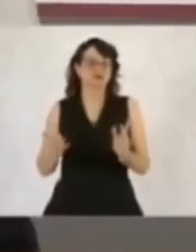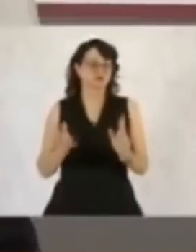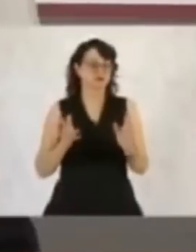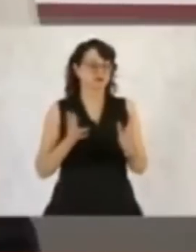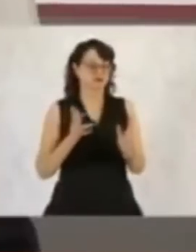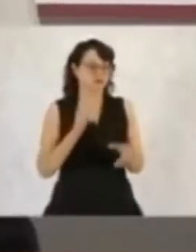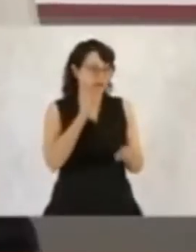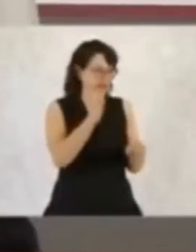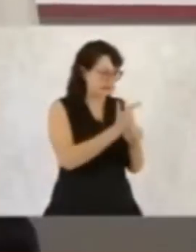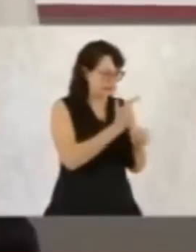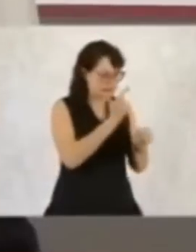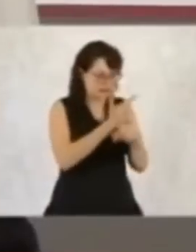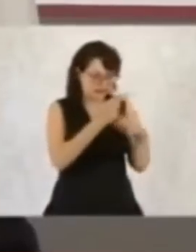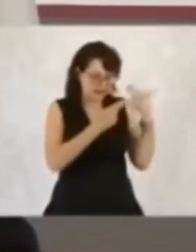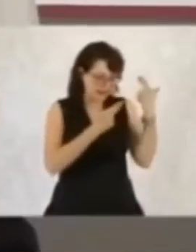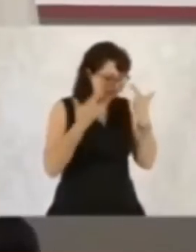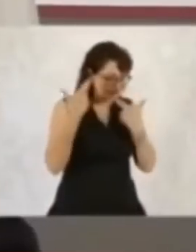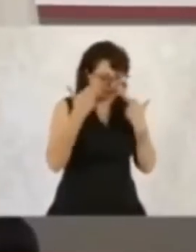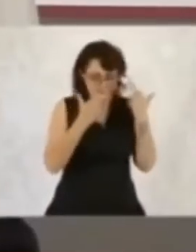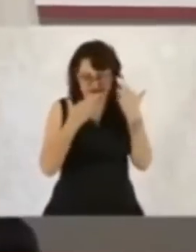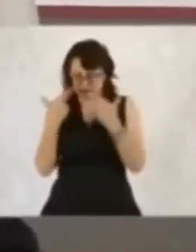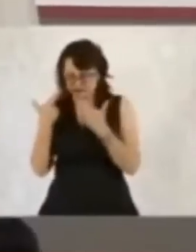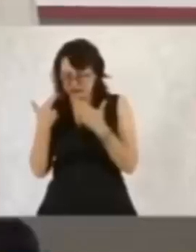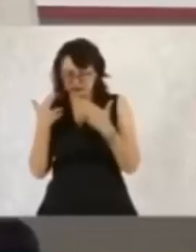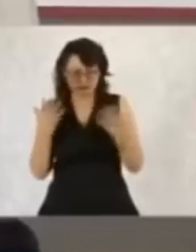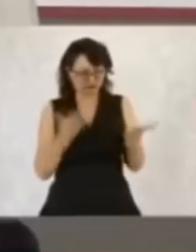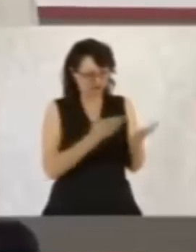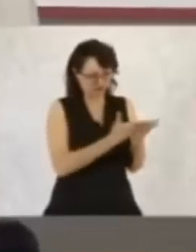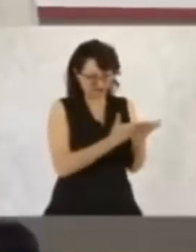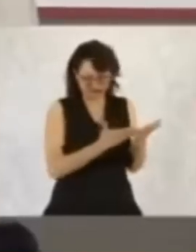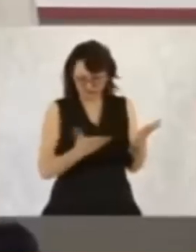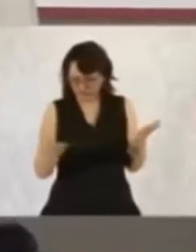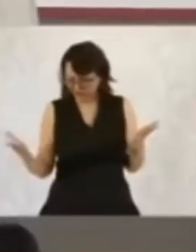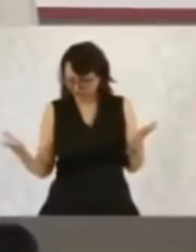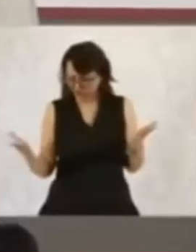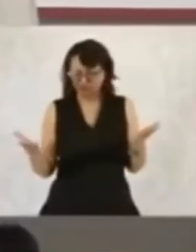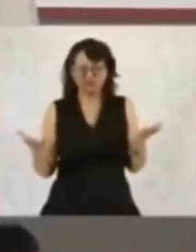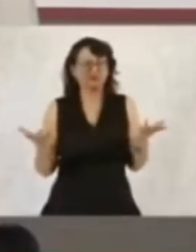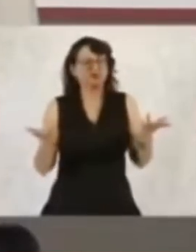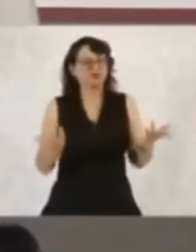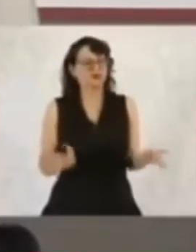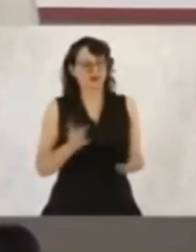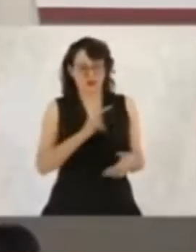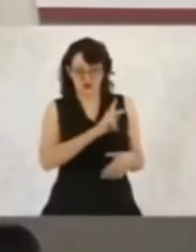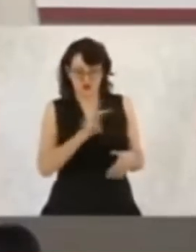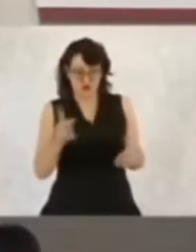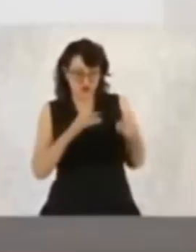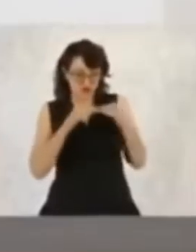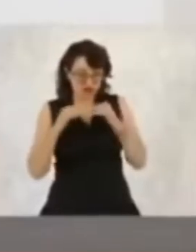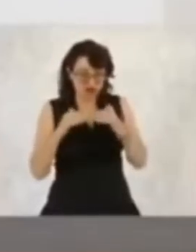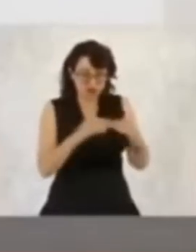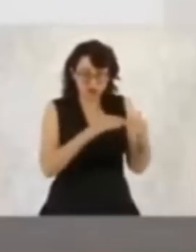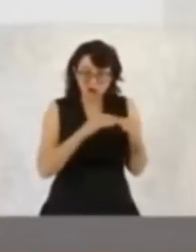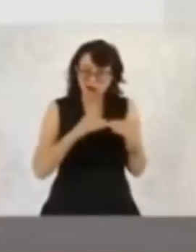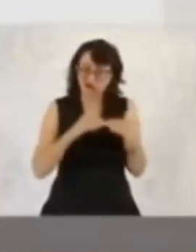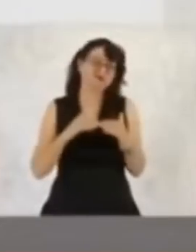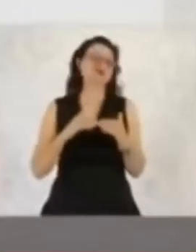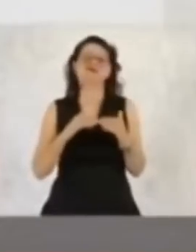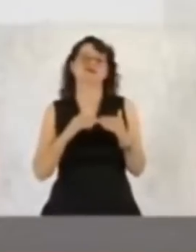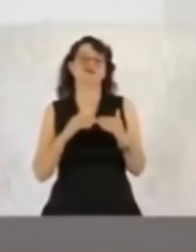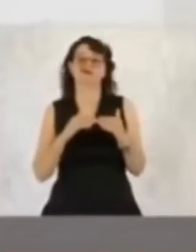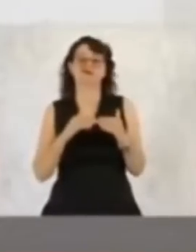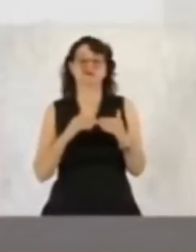Supuestas auditorías que se hicieron, se concluye que no se realizaron con uniformidad de criterios y